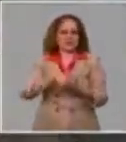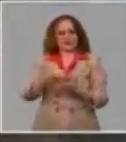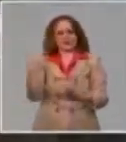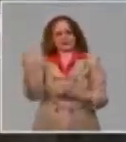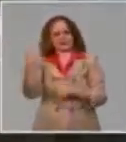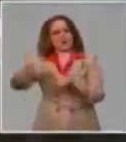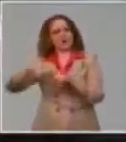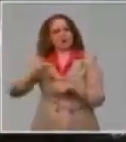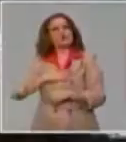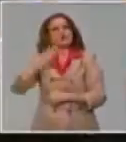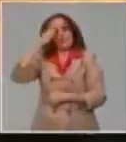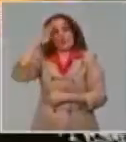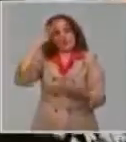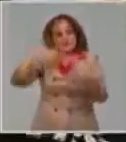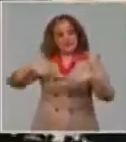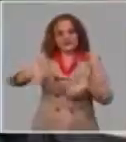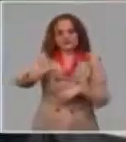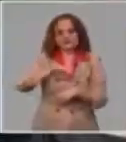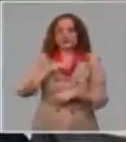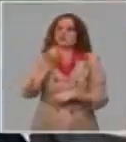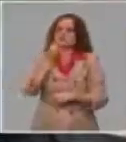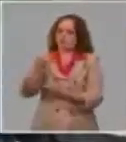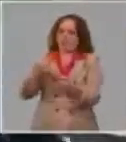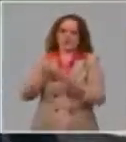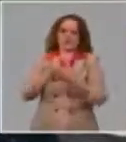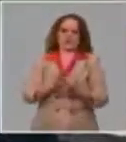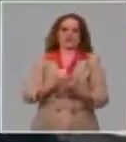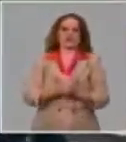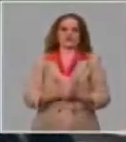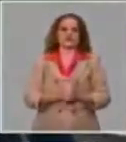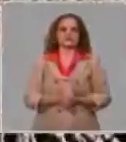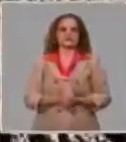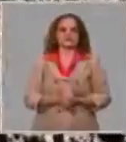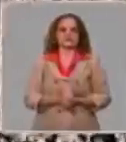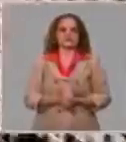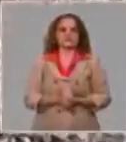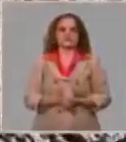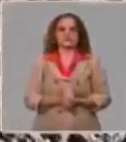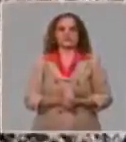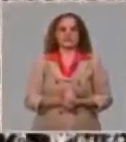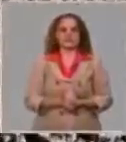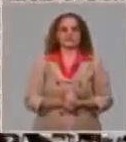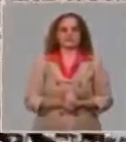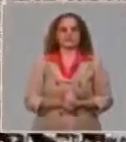fabricación nacional. Los tres frentes de bloque que tenemos, todos están